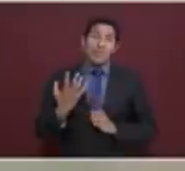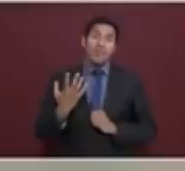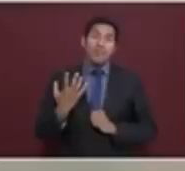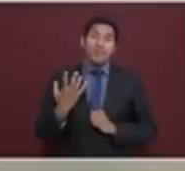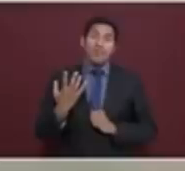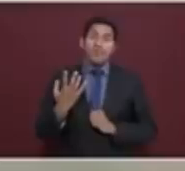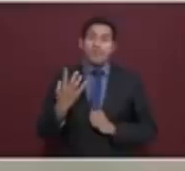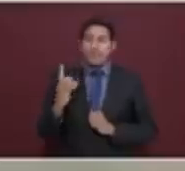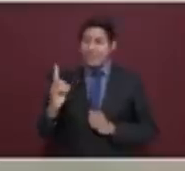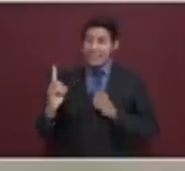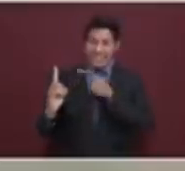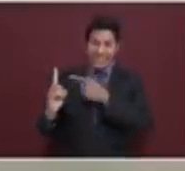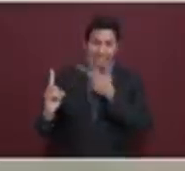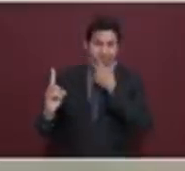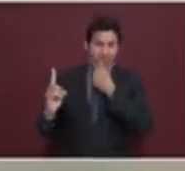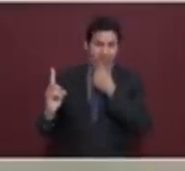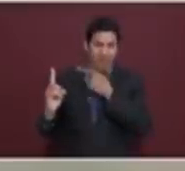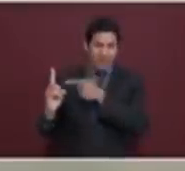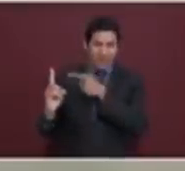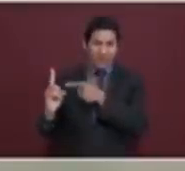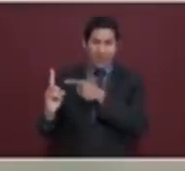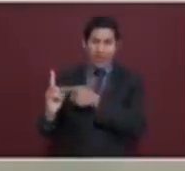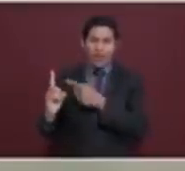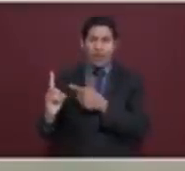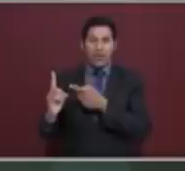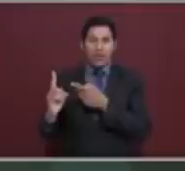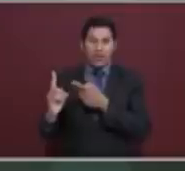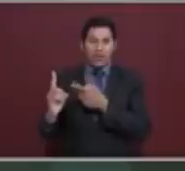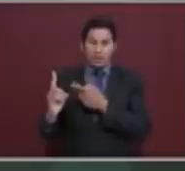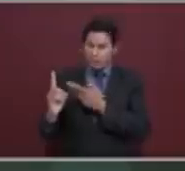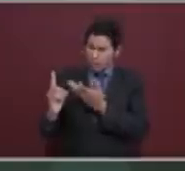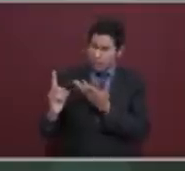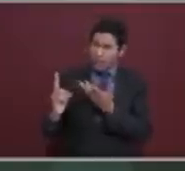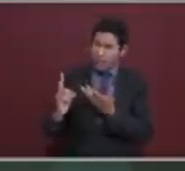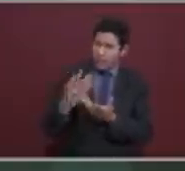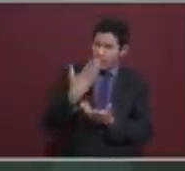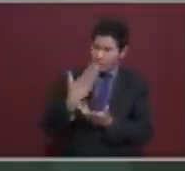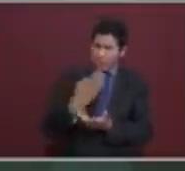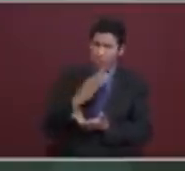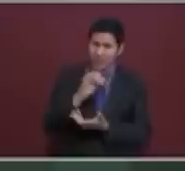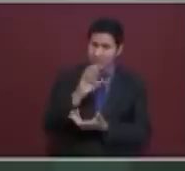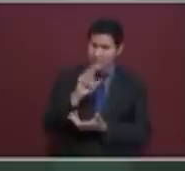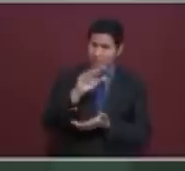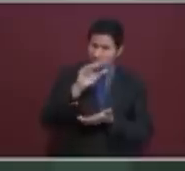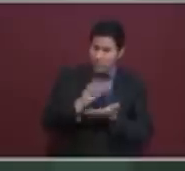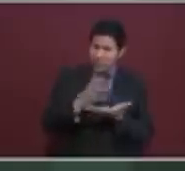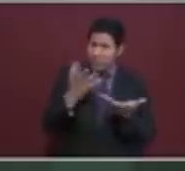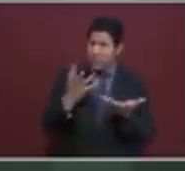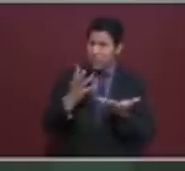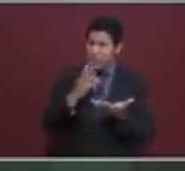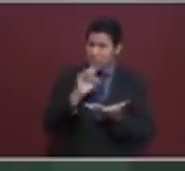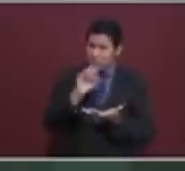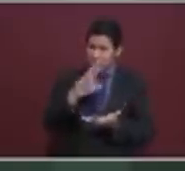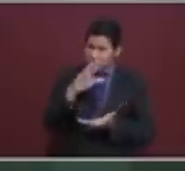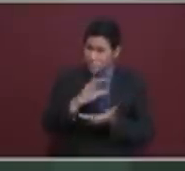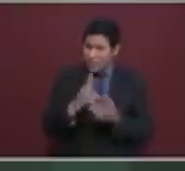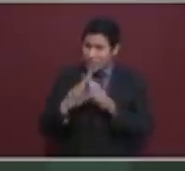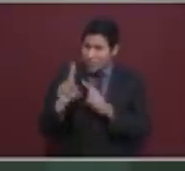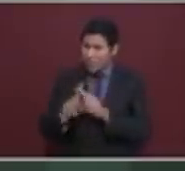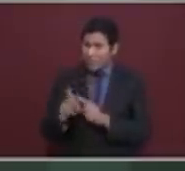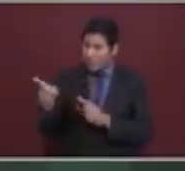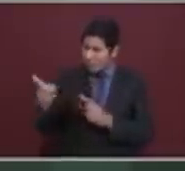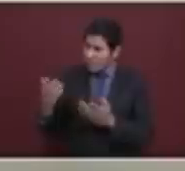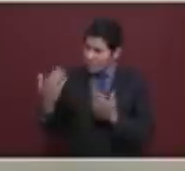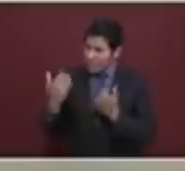debería de estar aplaudiendo como tiene propósitos políticos